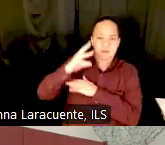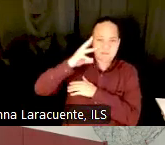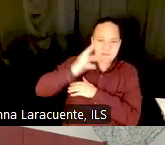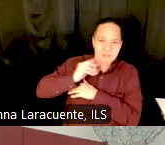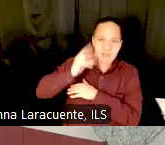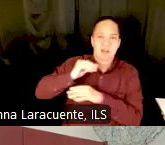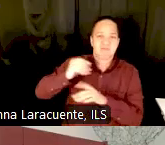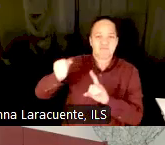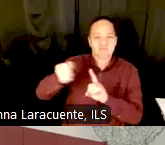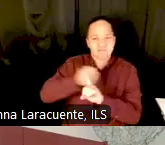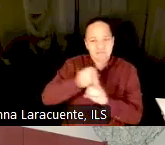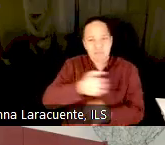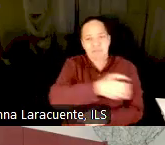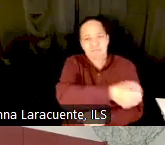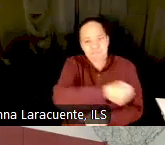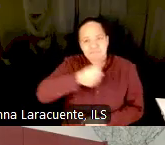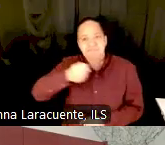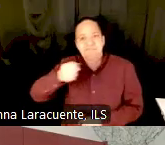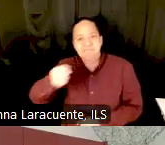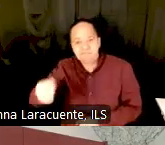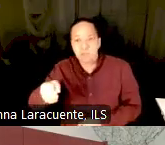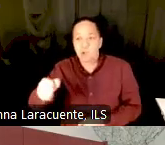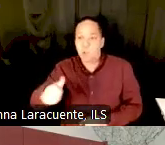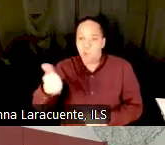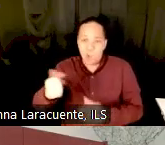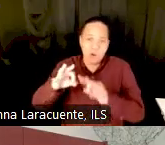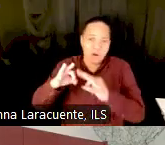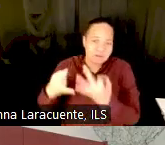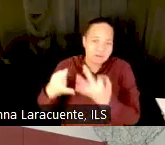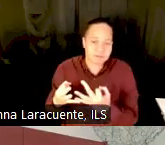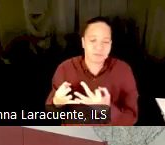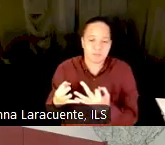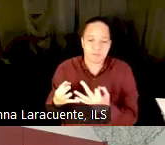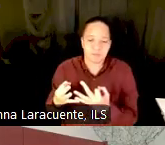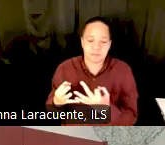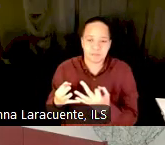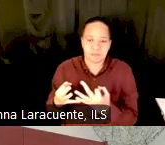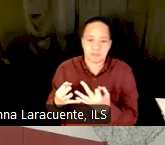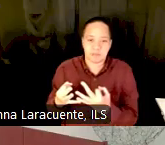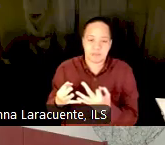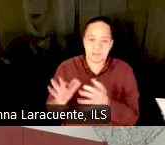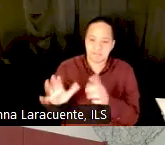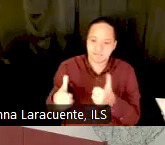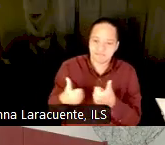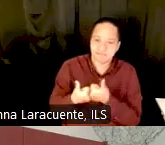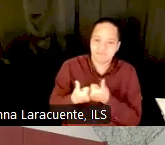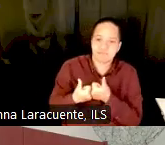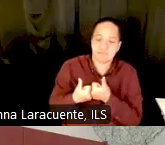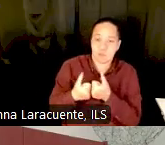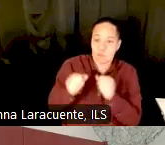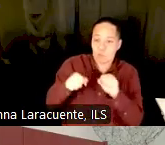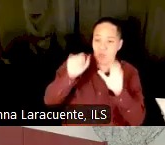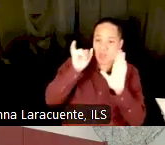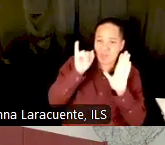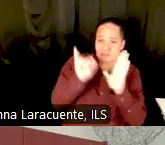de maltrato, fue removido y luego entró en otra familia. Es un reto también por identificar